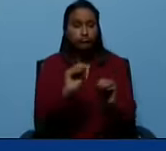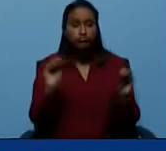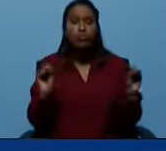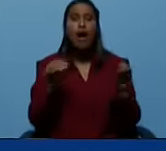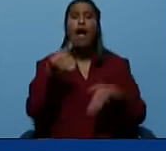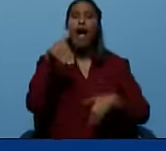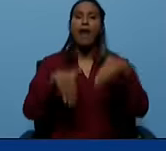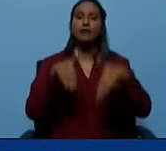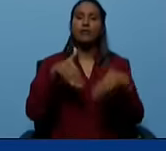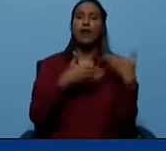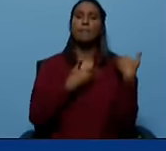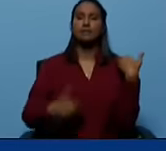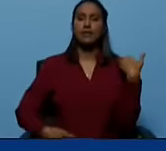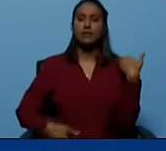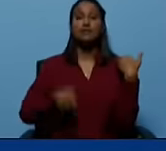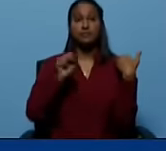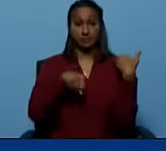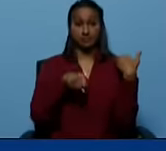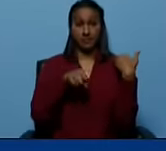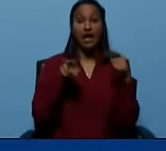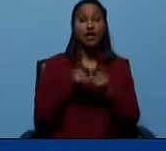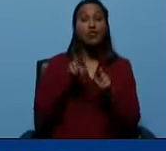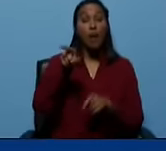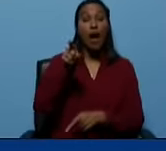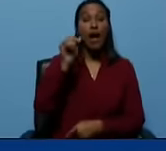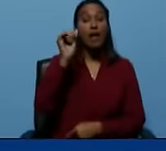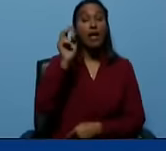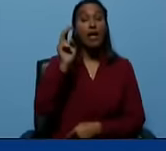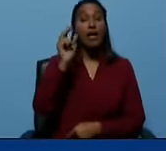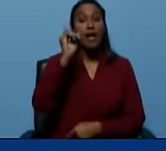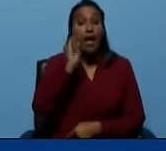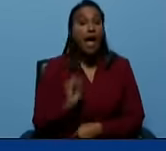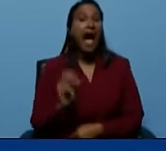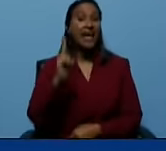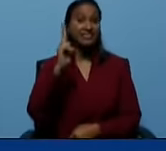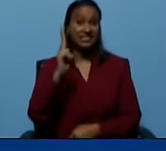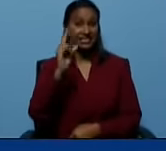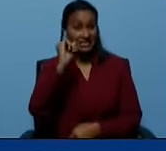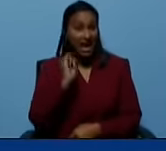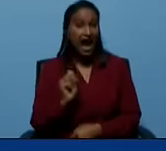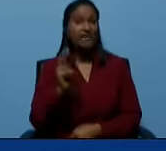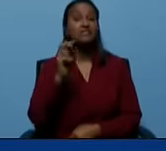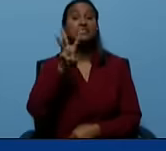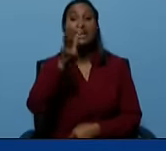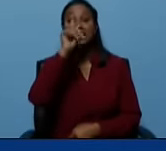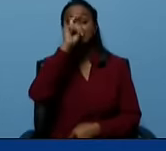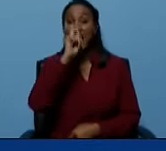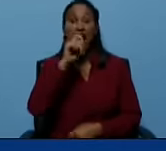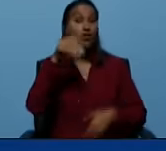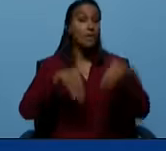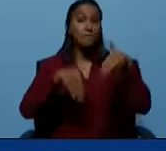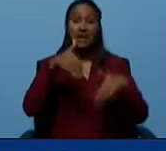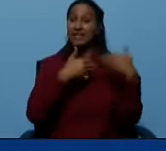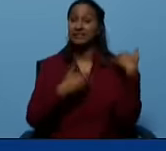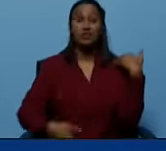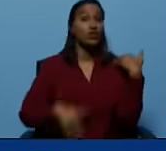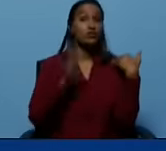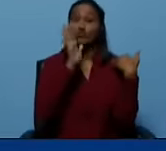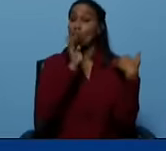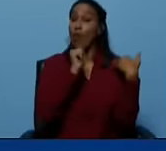Ahí está Haití, tiene 3 años sin elecciones presidenciales, nuestra hermana Haití, y no hay perspectivas que se